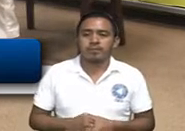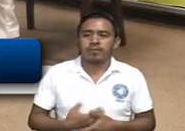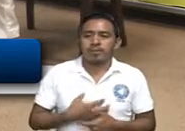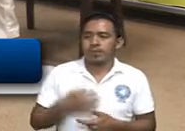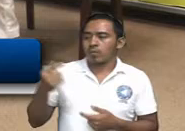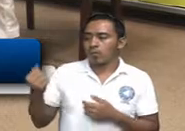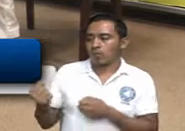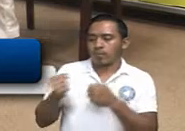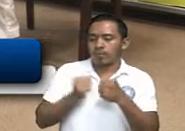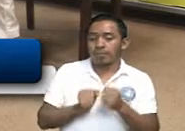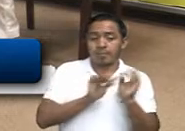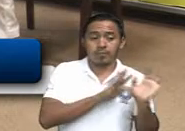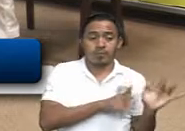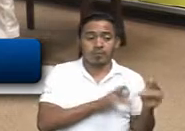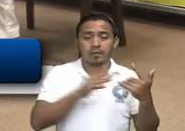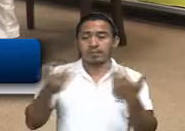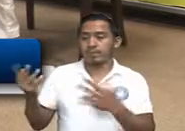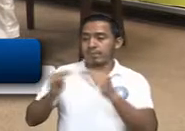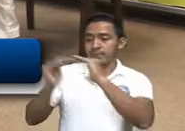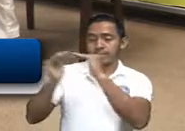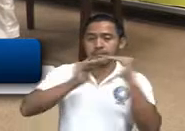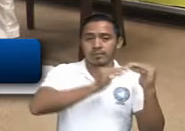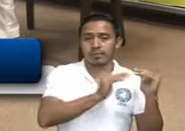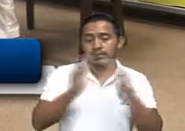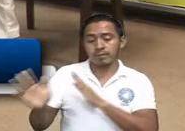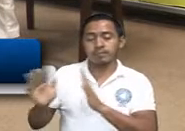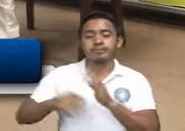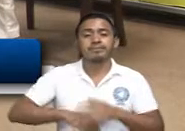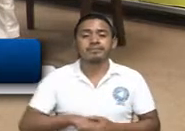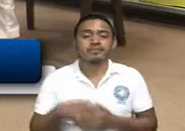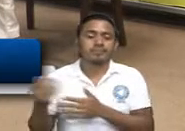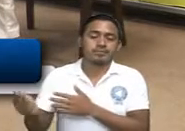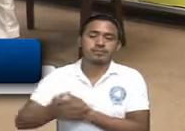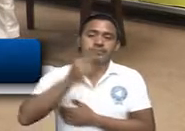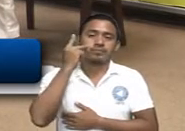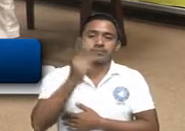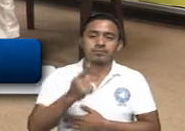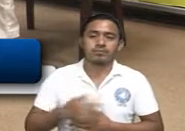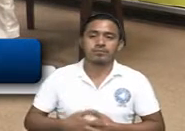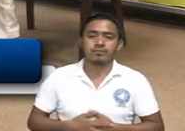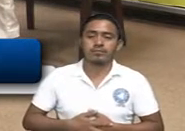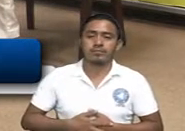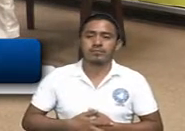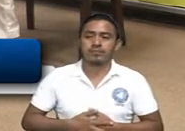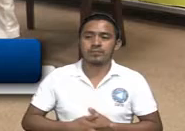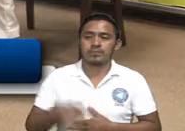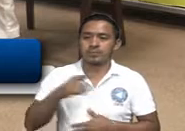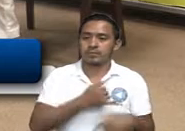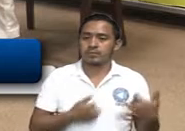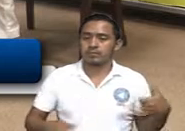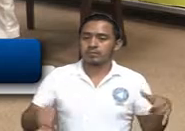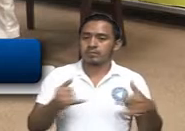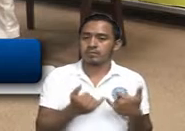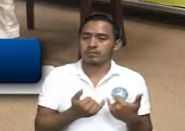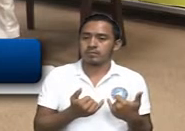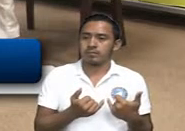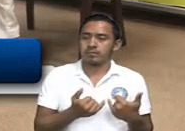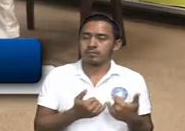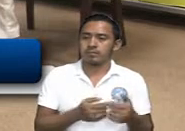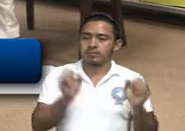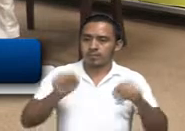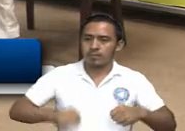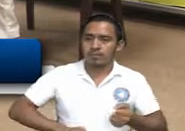mi vecino, estamos disponibles. También poder identificar aquellas instituciones de que nos